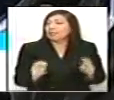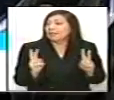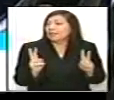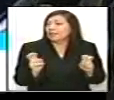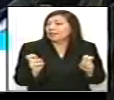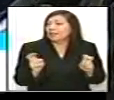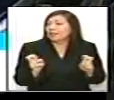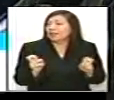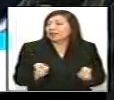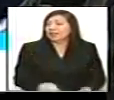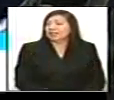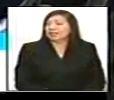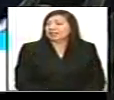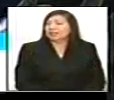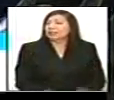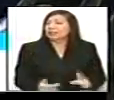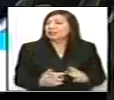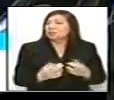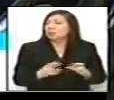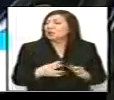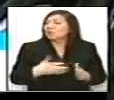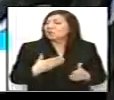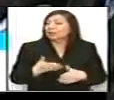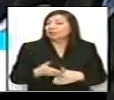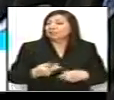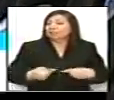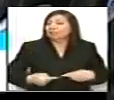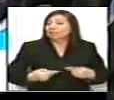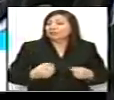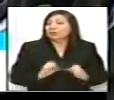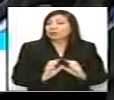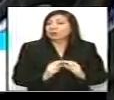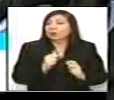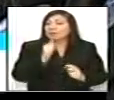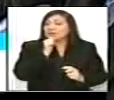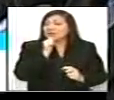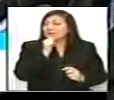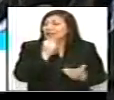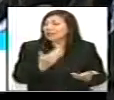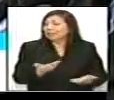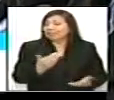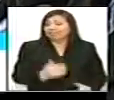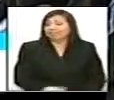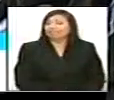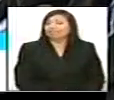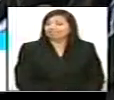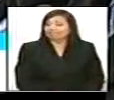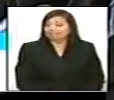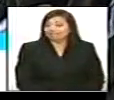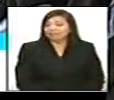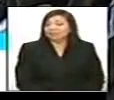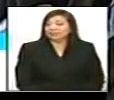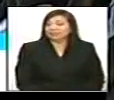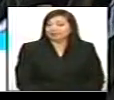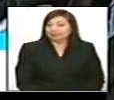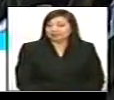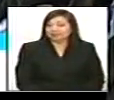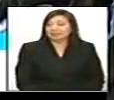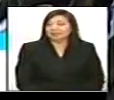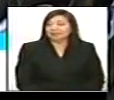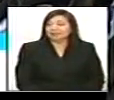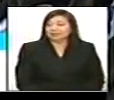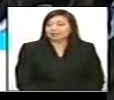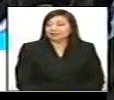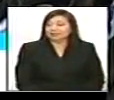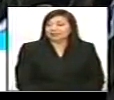que las entidades públicas no pueden entrar en competencia con el sector privado, ¿no? Ese sería mi consejo. Le agradezco mucho.